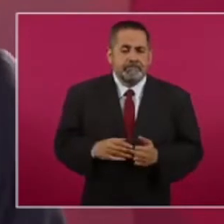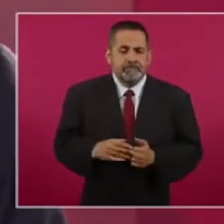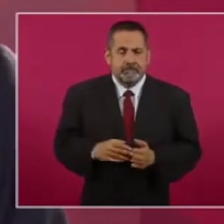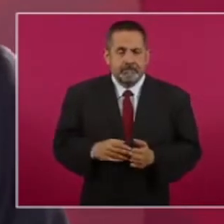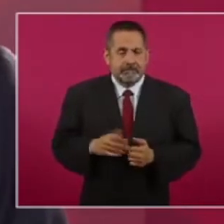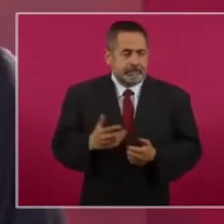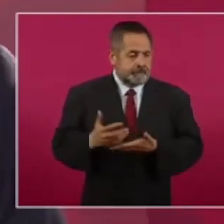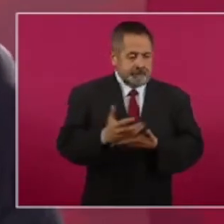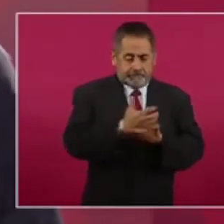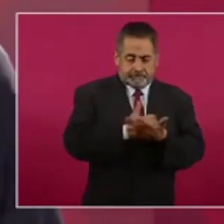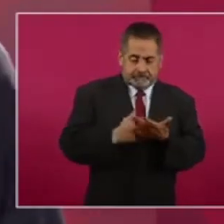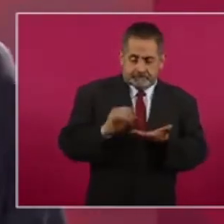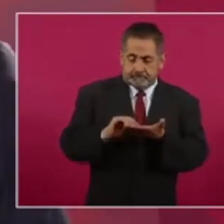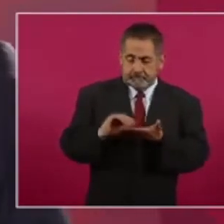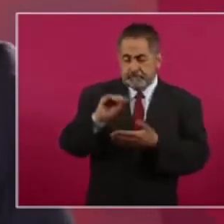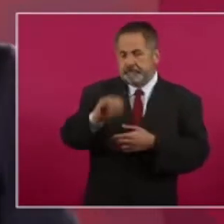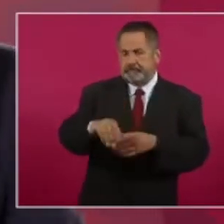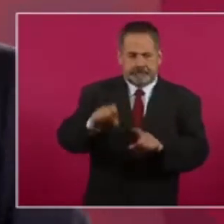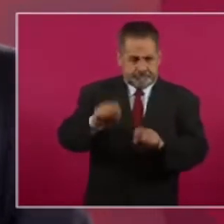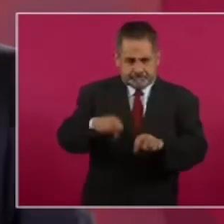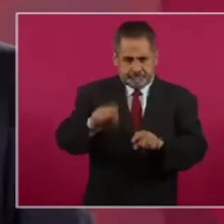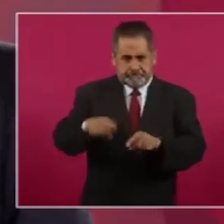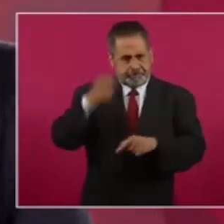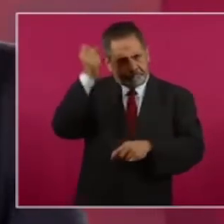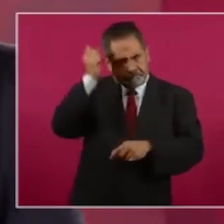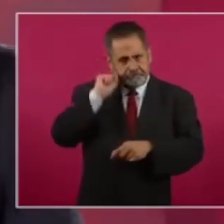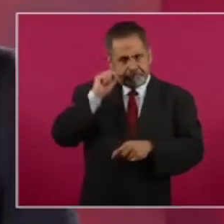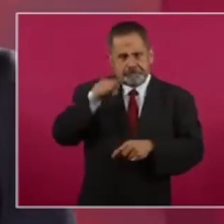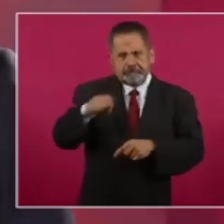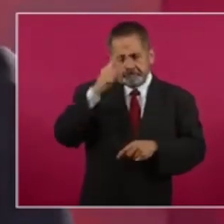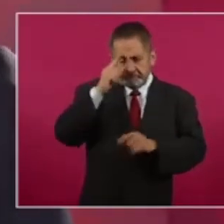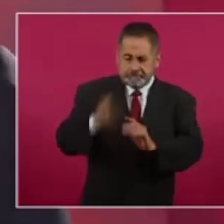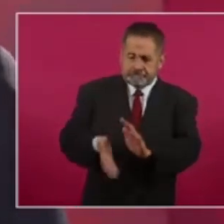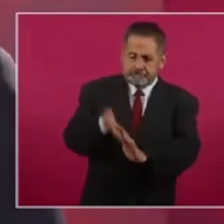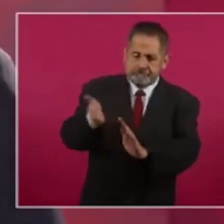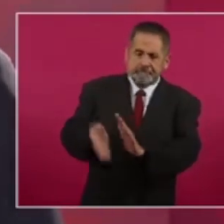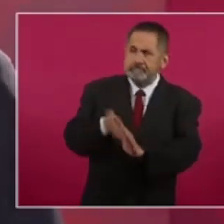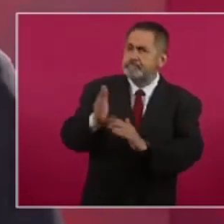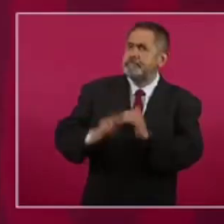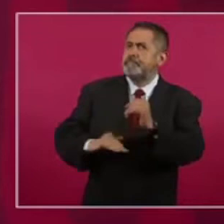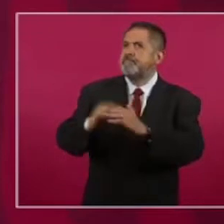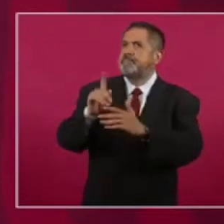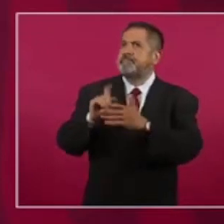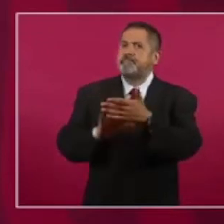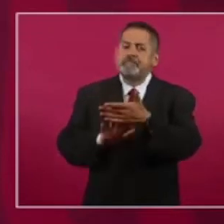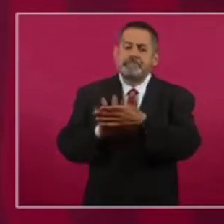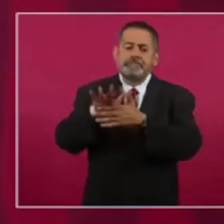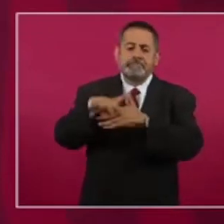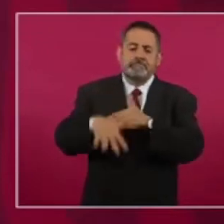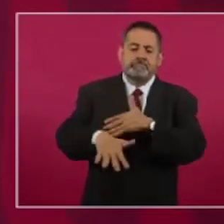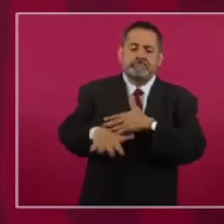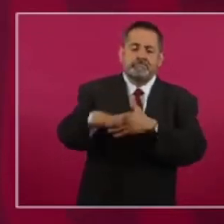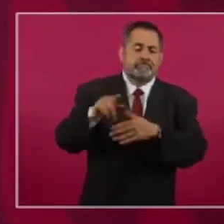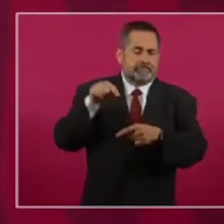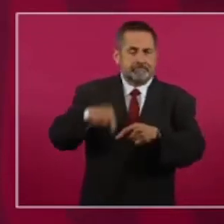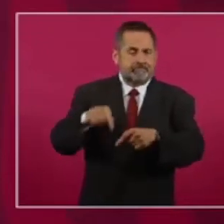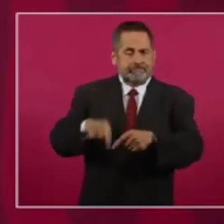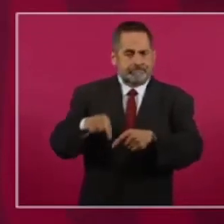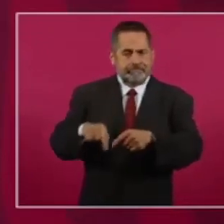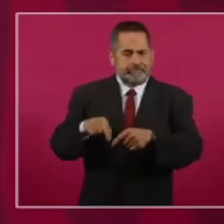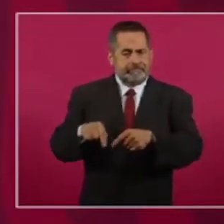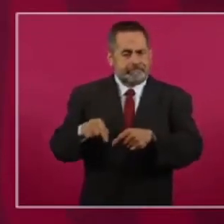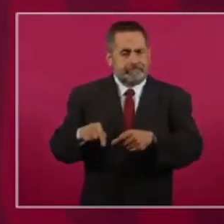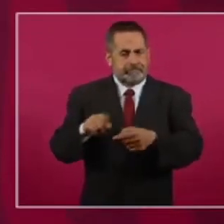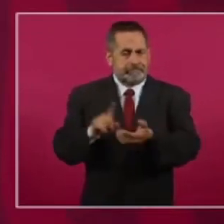que se van a quedar en Sinaloa en la construcción de la presa. Es una manera de